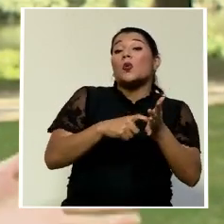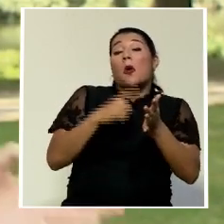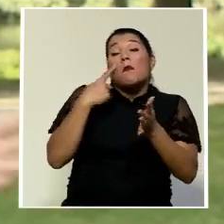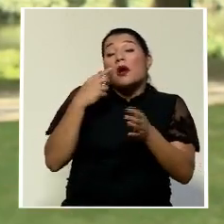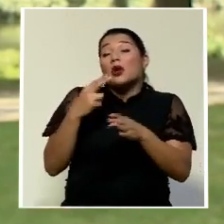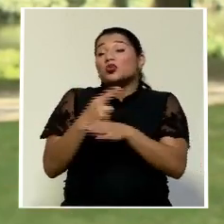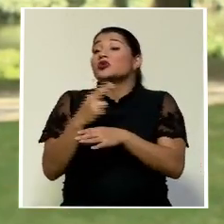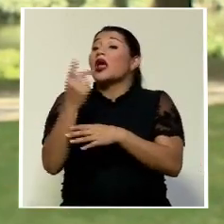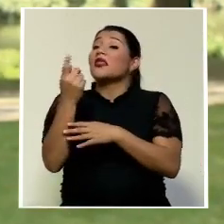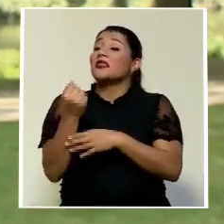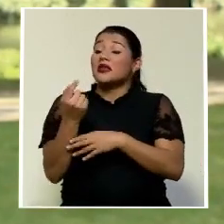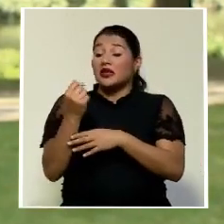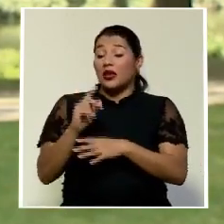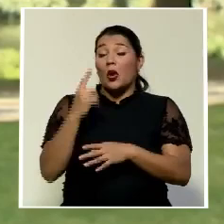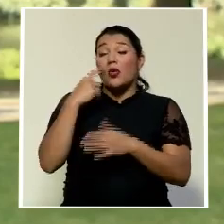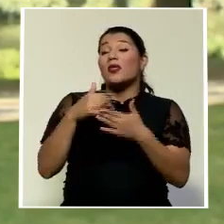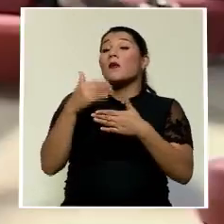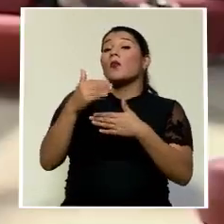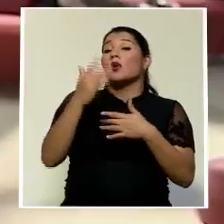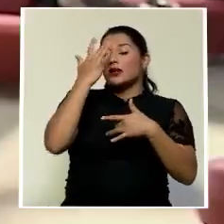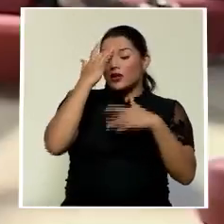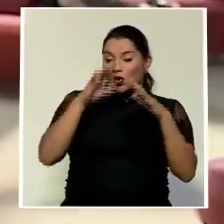fondos de recuperación post-COVID.